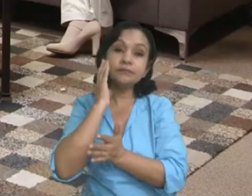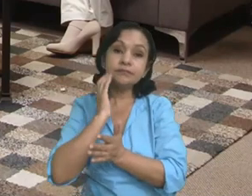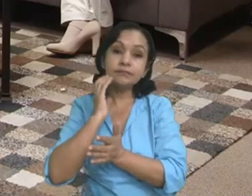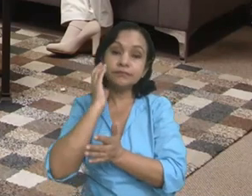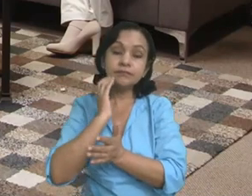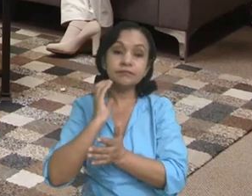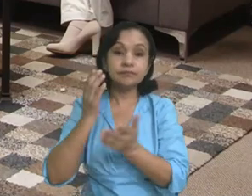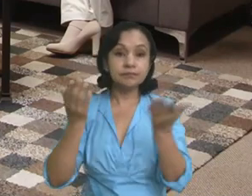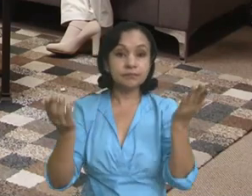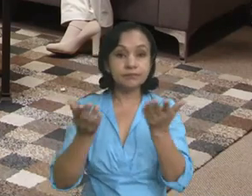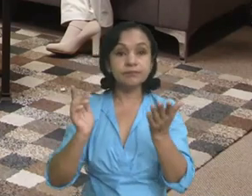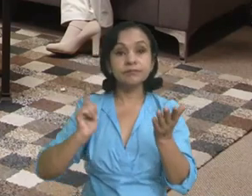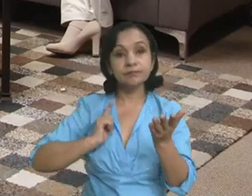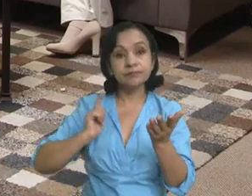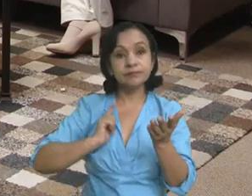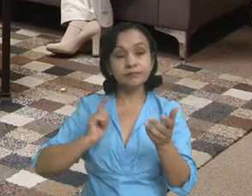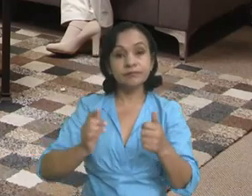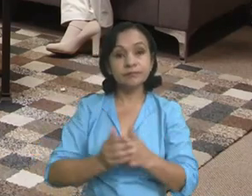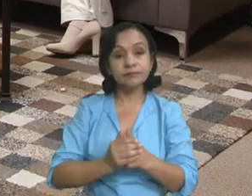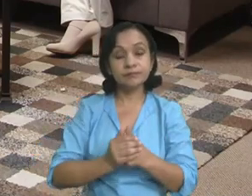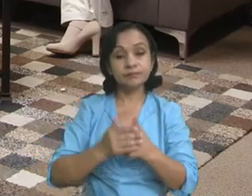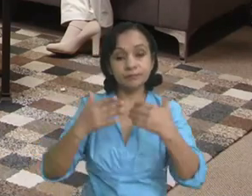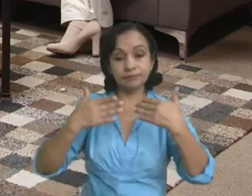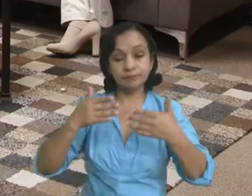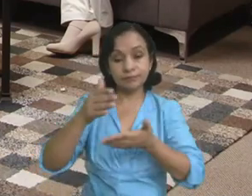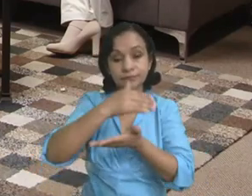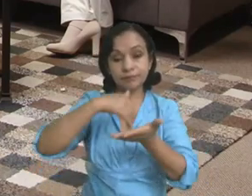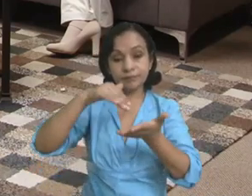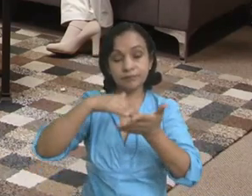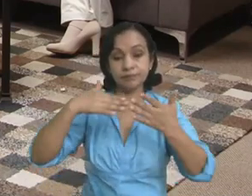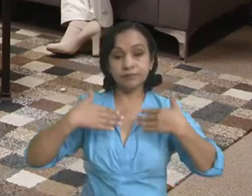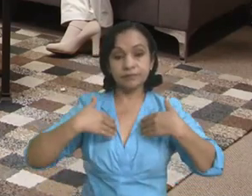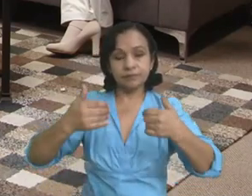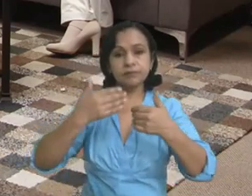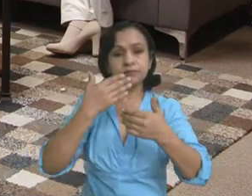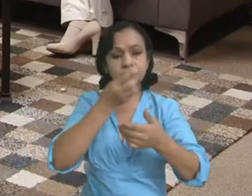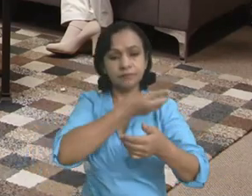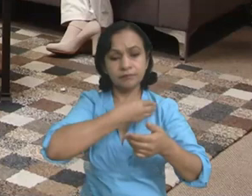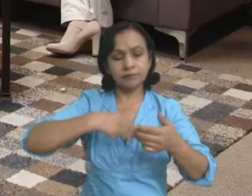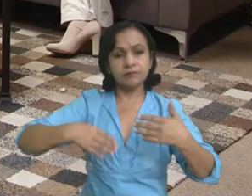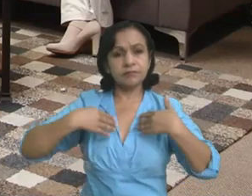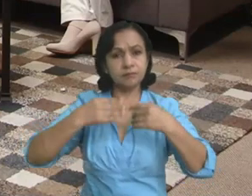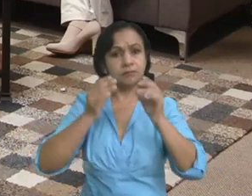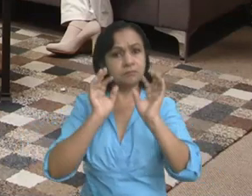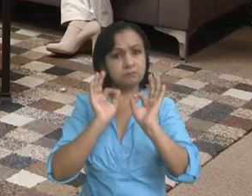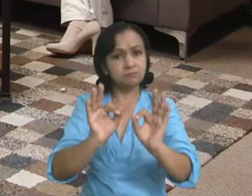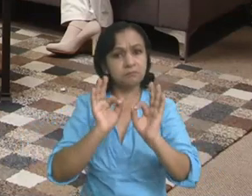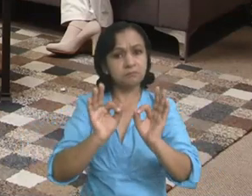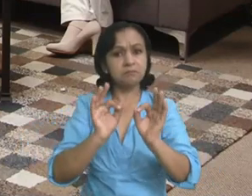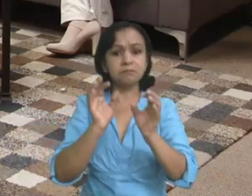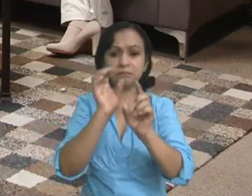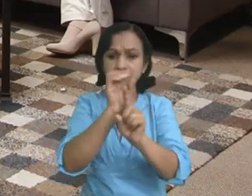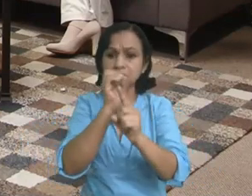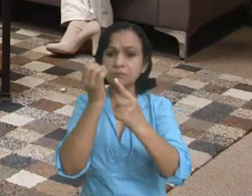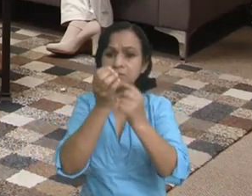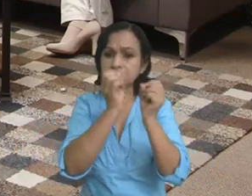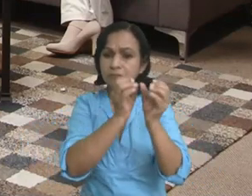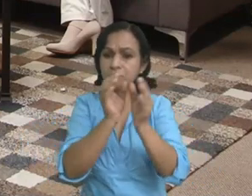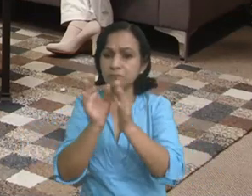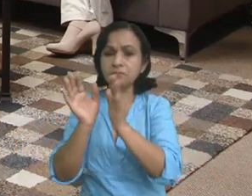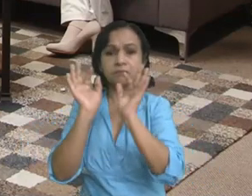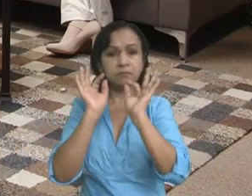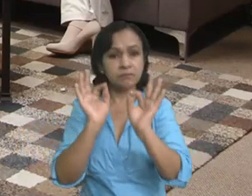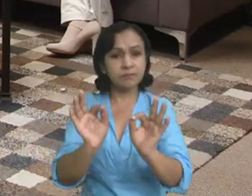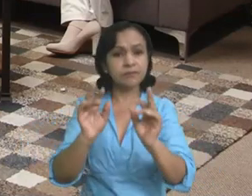porque decirle que tienen un sistema de salud muy robusto, muy sólido, muy organizado y que, por supuesto, de ellos nos llevamos también